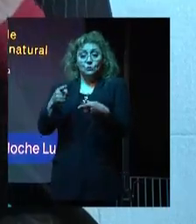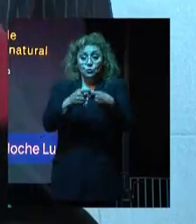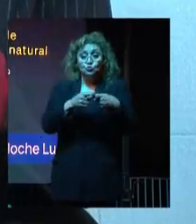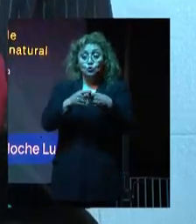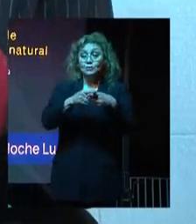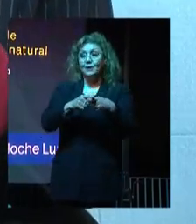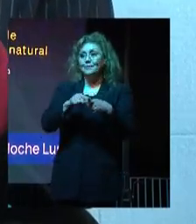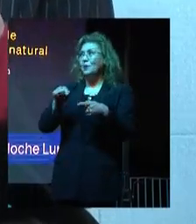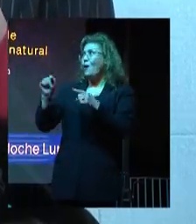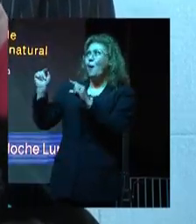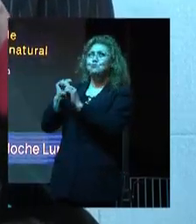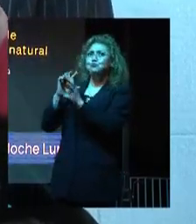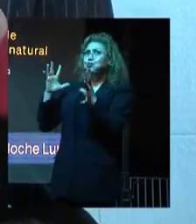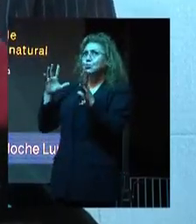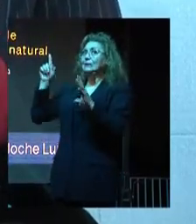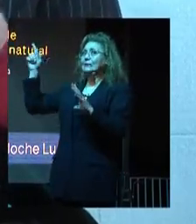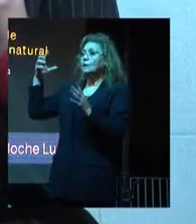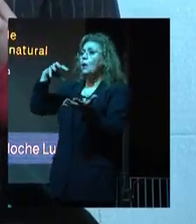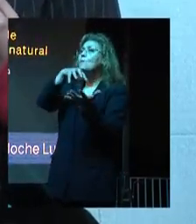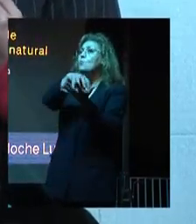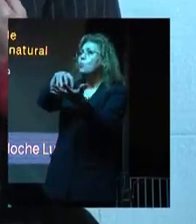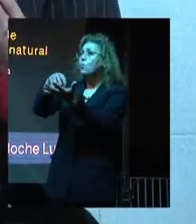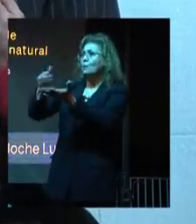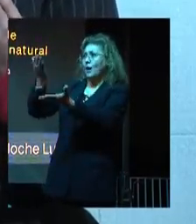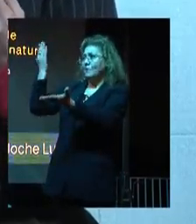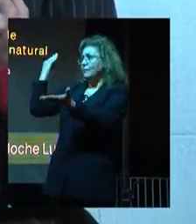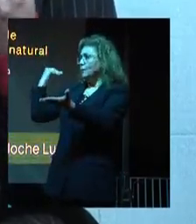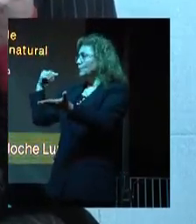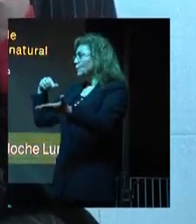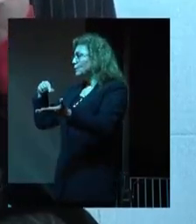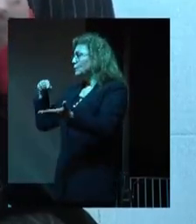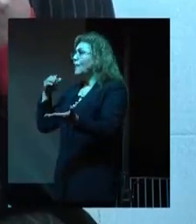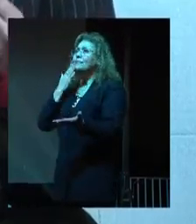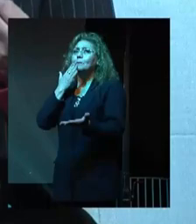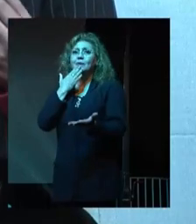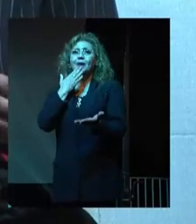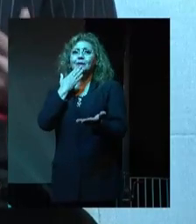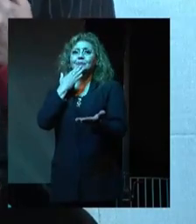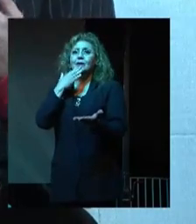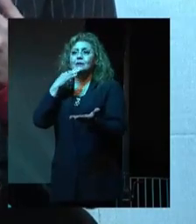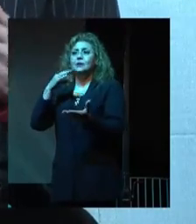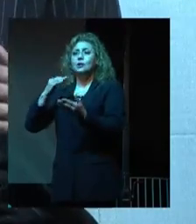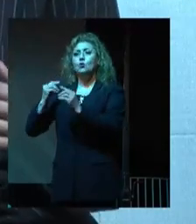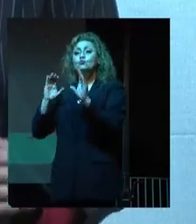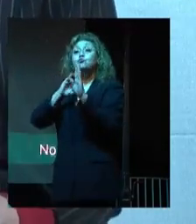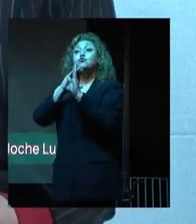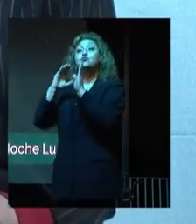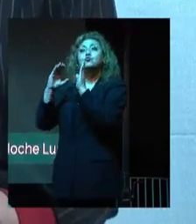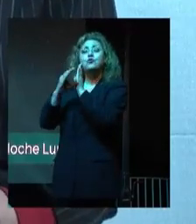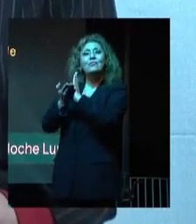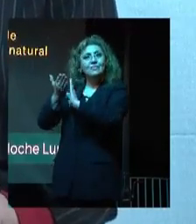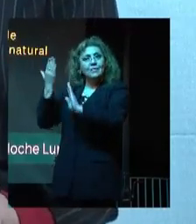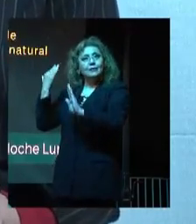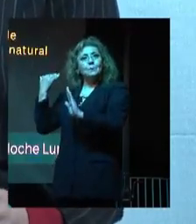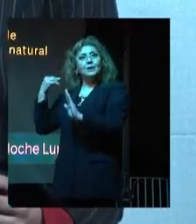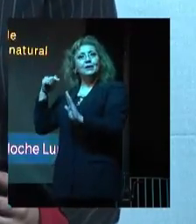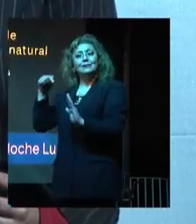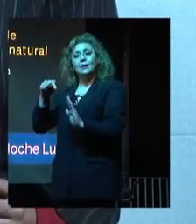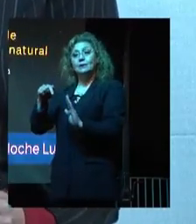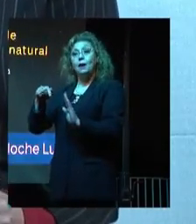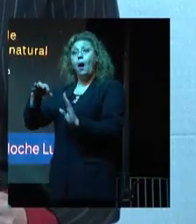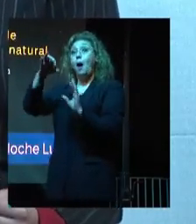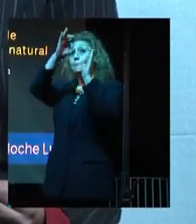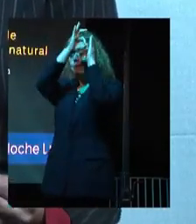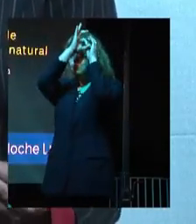pero mucho más en los pueblos antiguos y también en todas esas civilizaciones. Sobre todo, por ejemplo, el pueblo